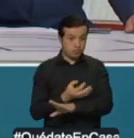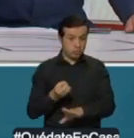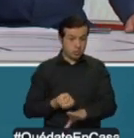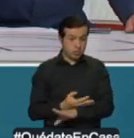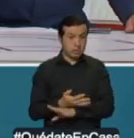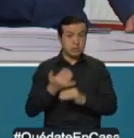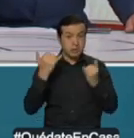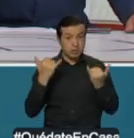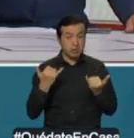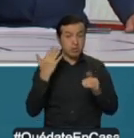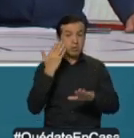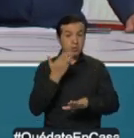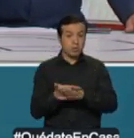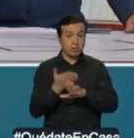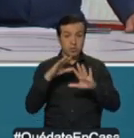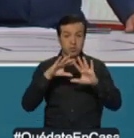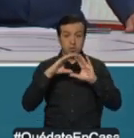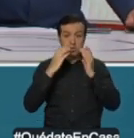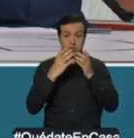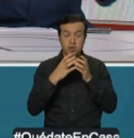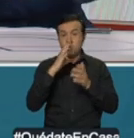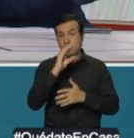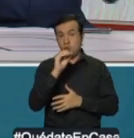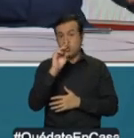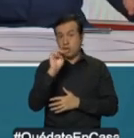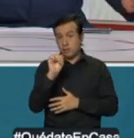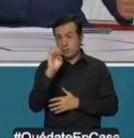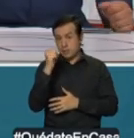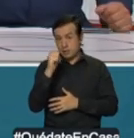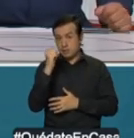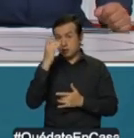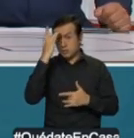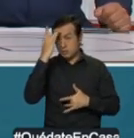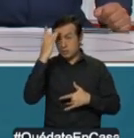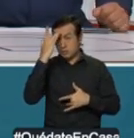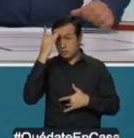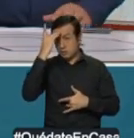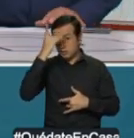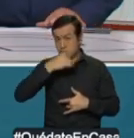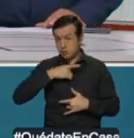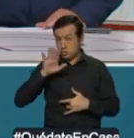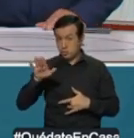actualmente está planteando la organización mundial de la salud frente a la pandemia